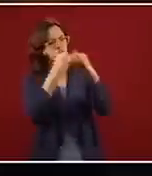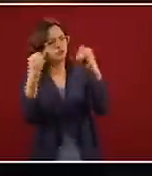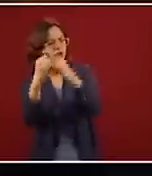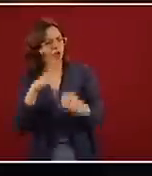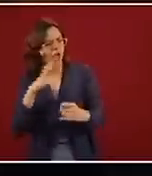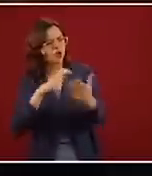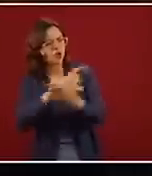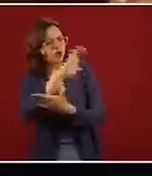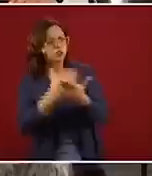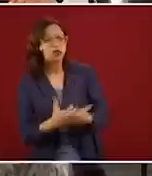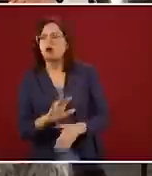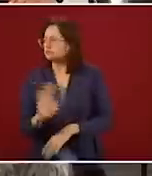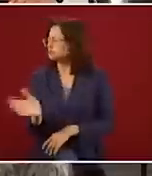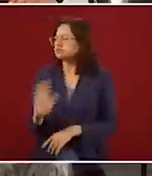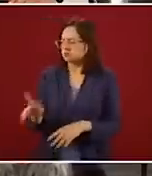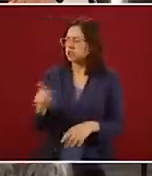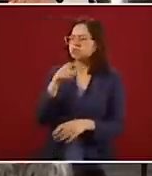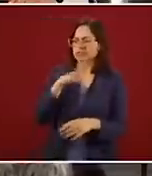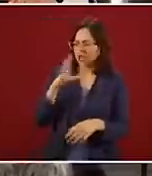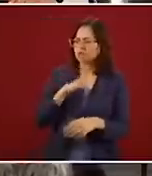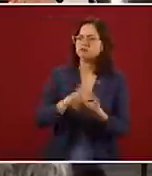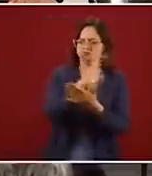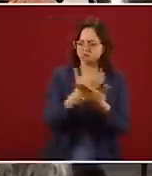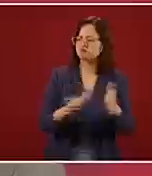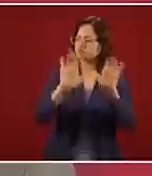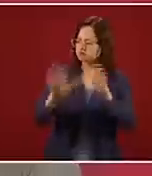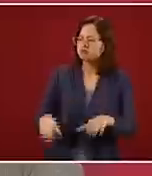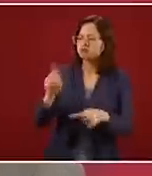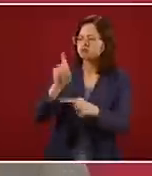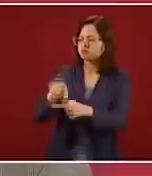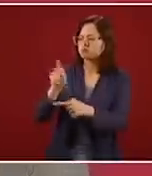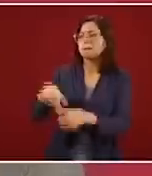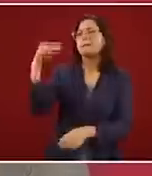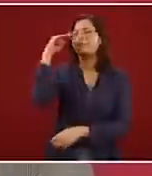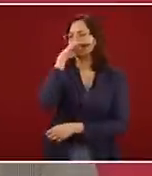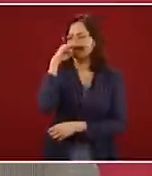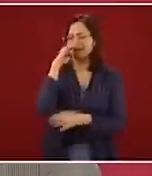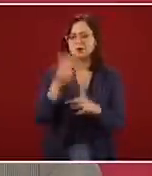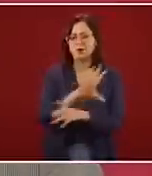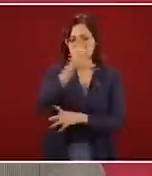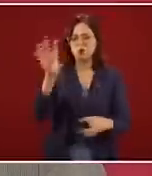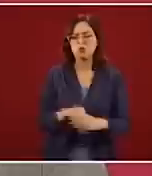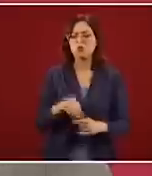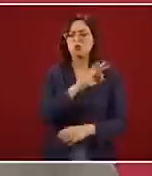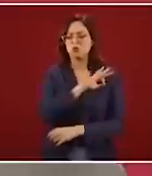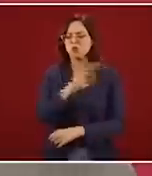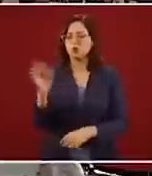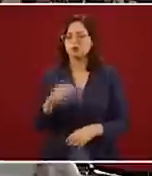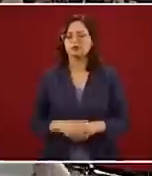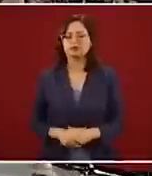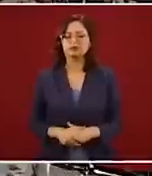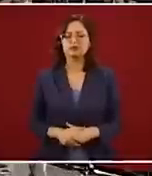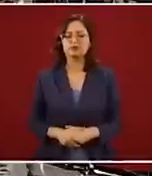dijeron que se van a adherir a quitar las cuotas de recuperación y a los modelos integrales que nos permitan tener un sistema gratuito.